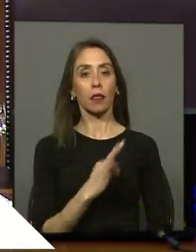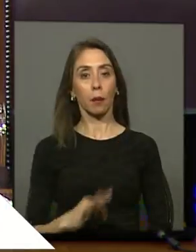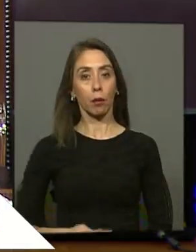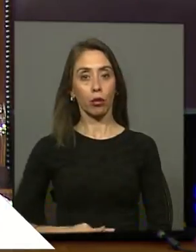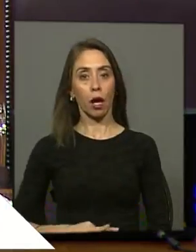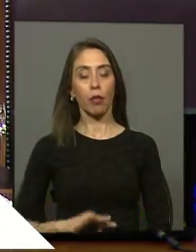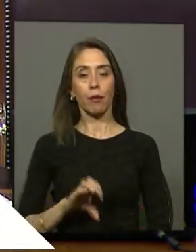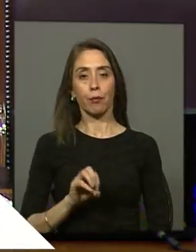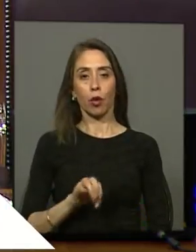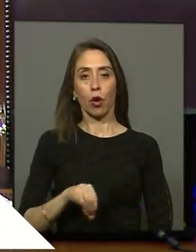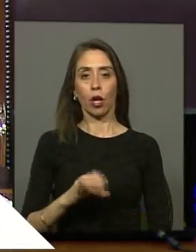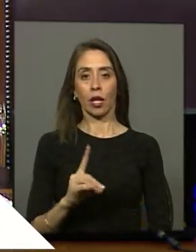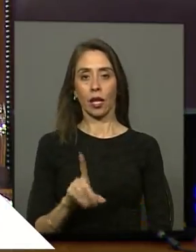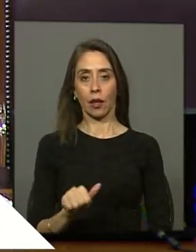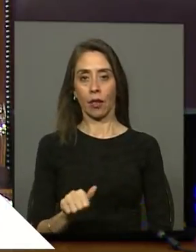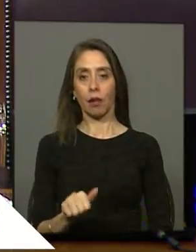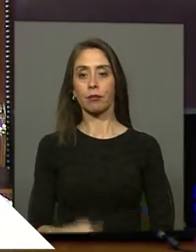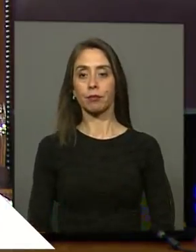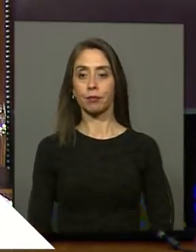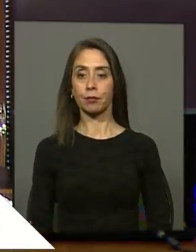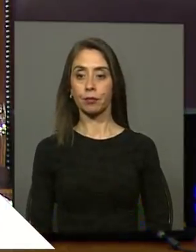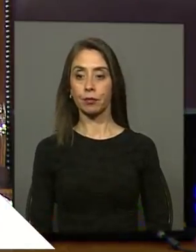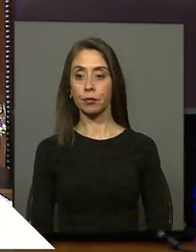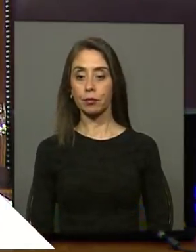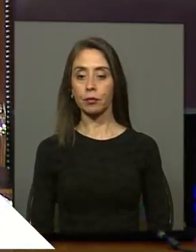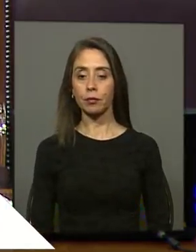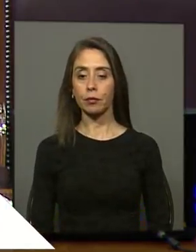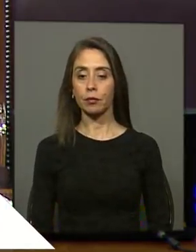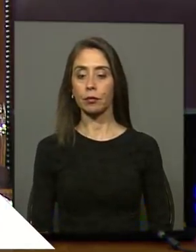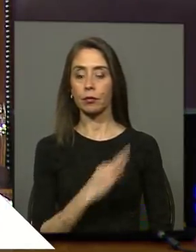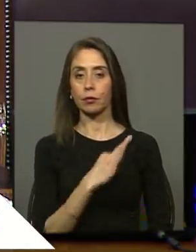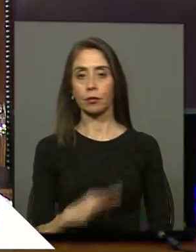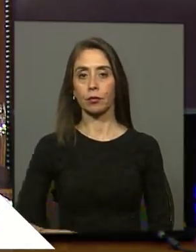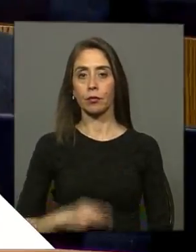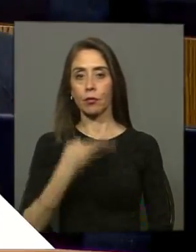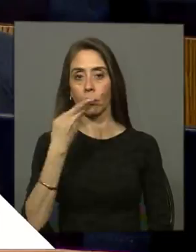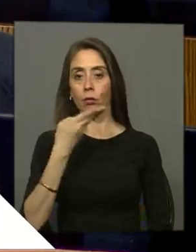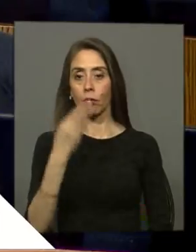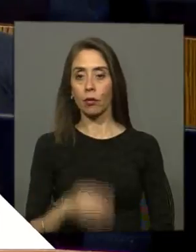Sergio Ojeda Uribe diputado tiene la palabra